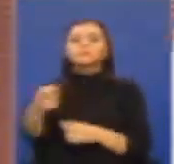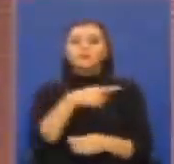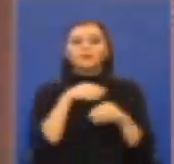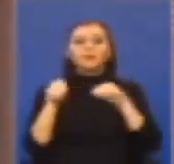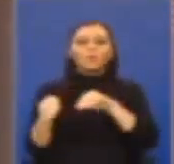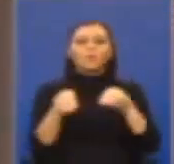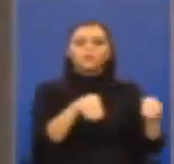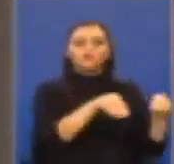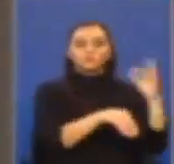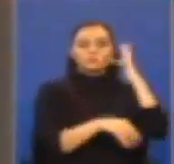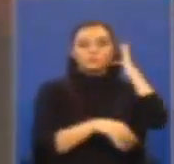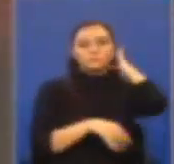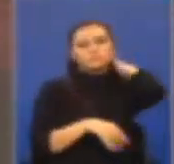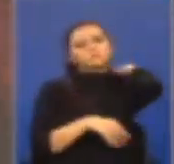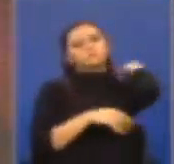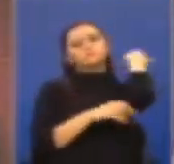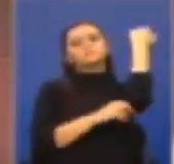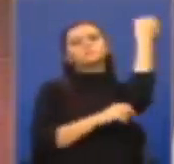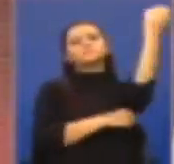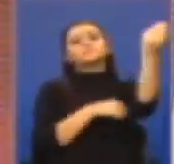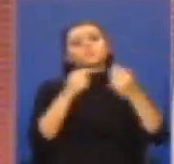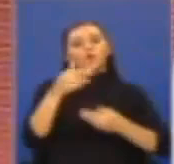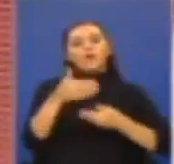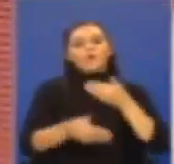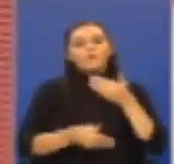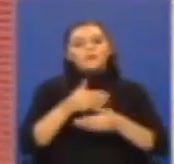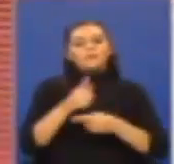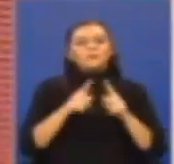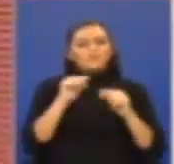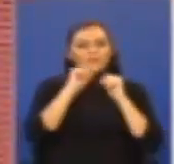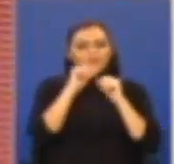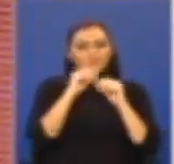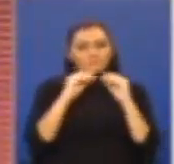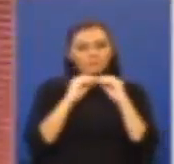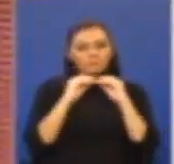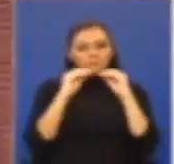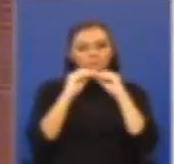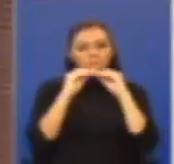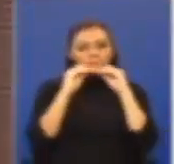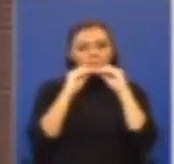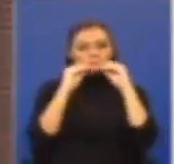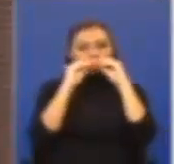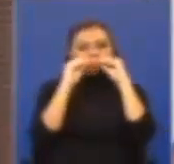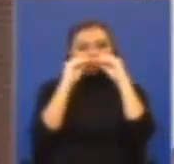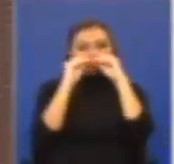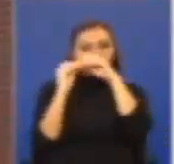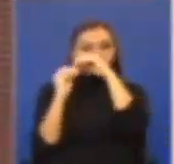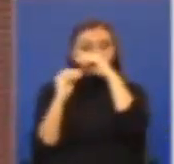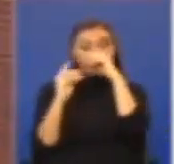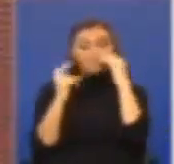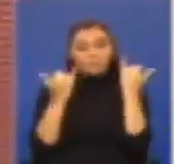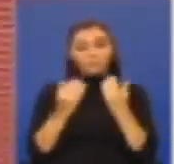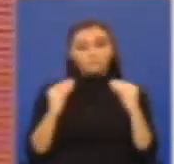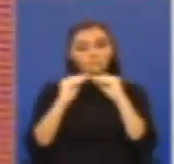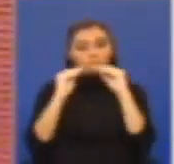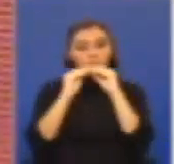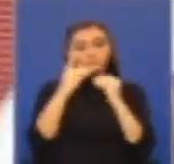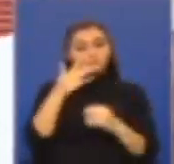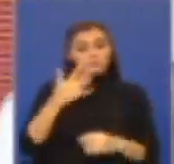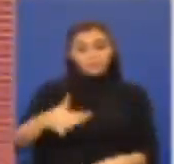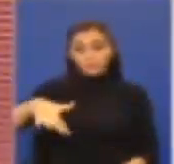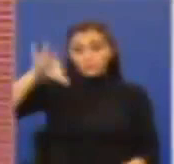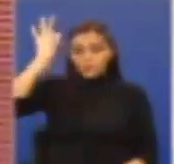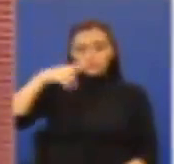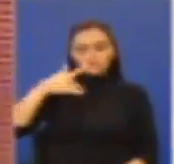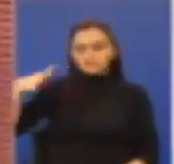educación online, en el IAE. Se ha avanzado, pero falta mucho por hacer. Y nos dimos cuenta que lo